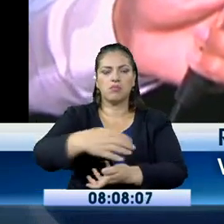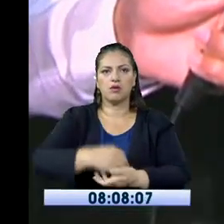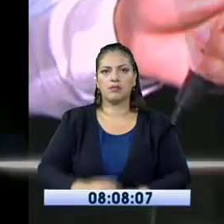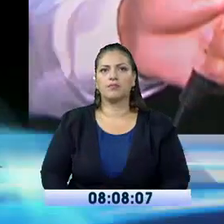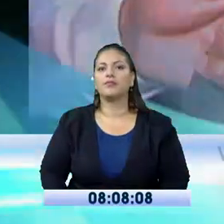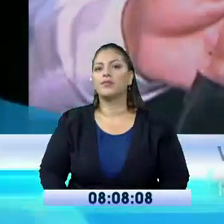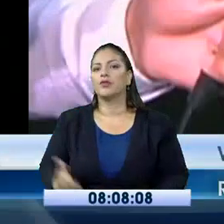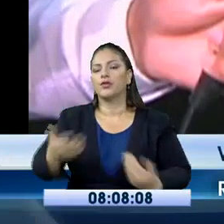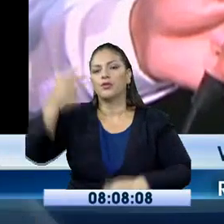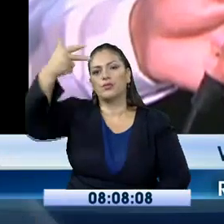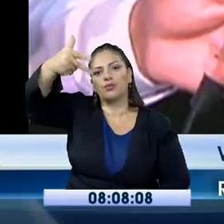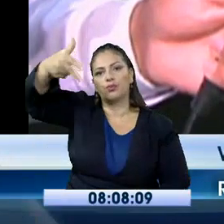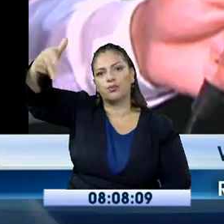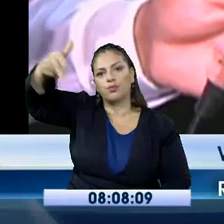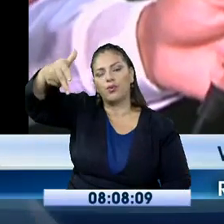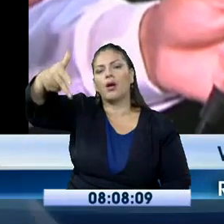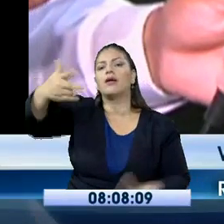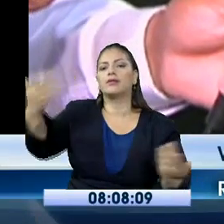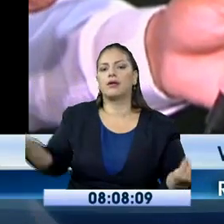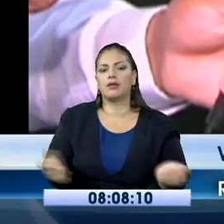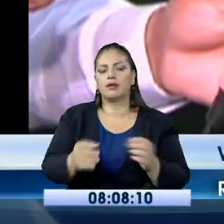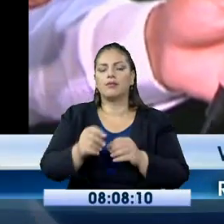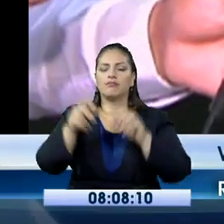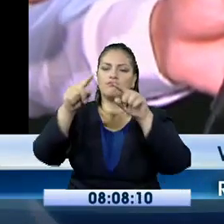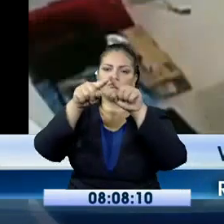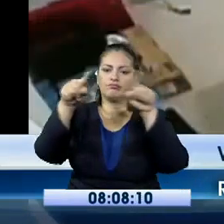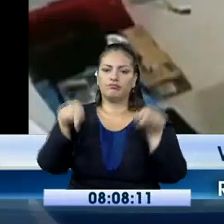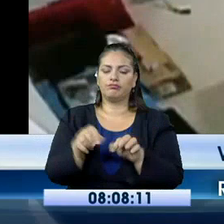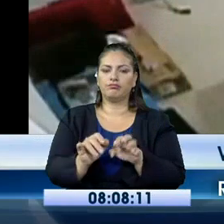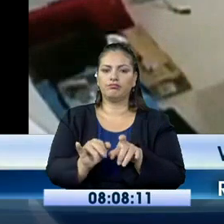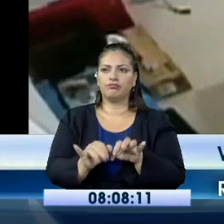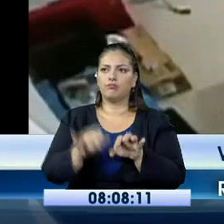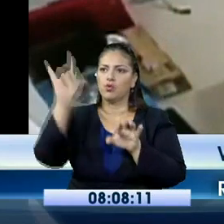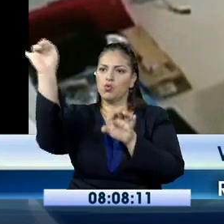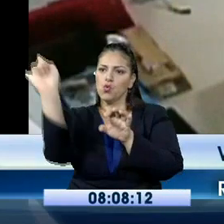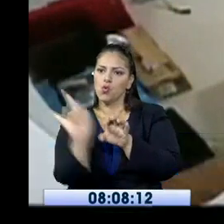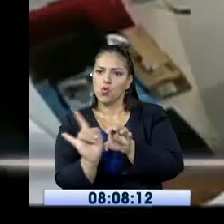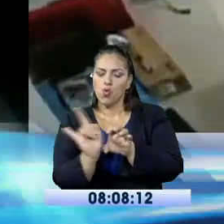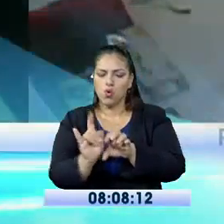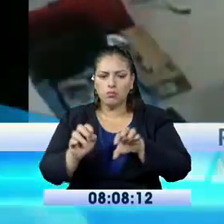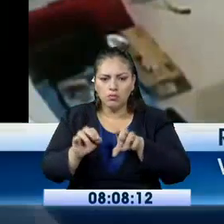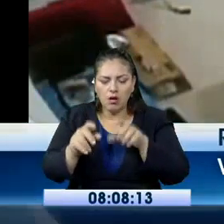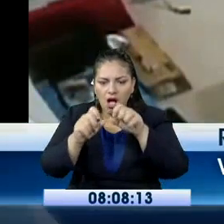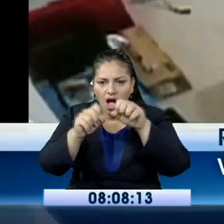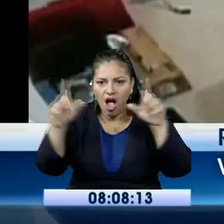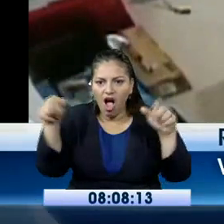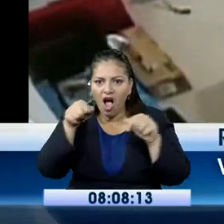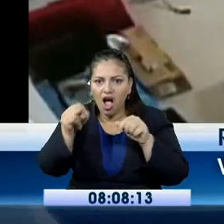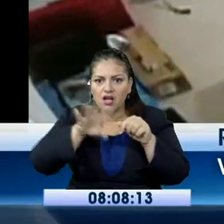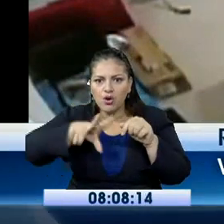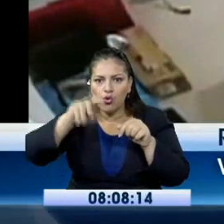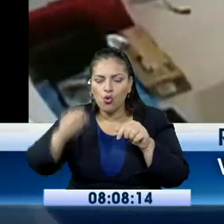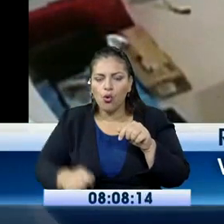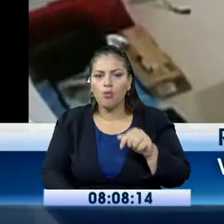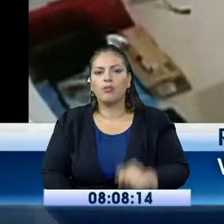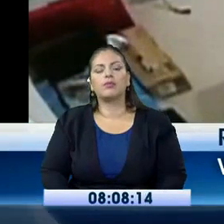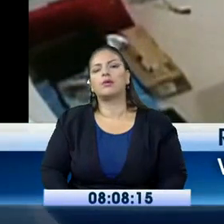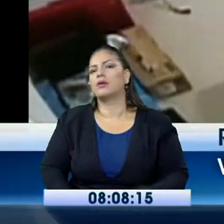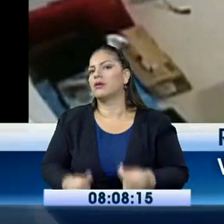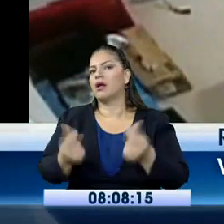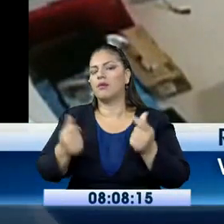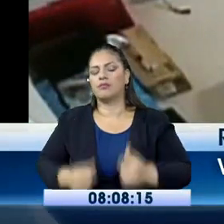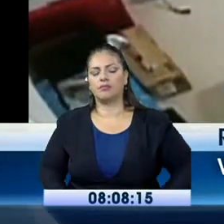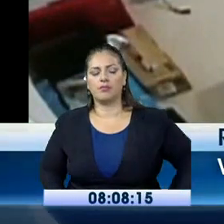monitoreo, la cual nos hizo una llamada directamente a mi celular por ser el encargado de la plaza de